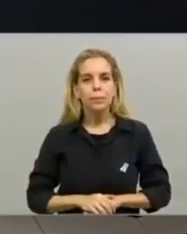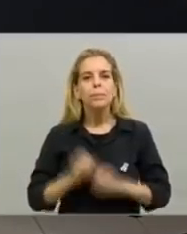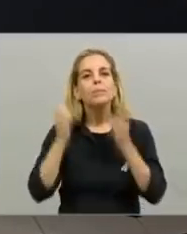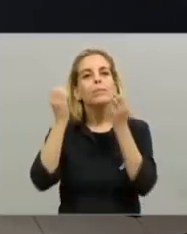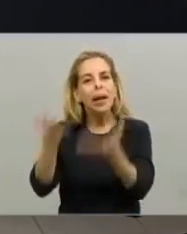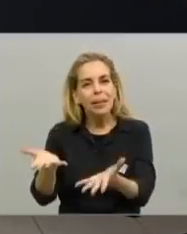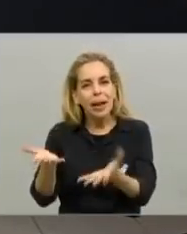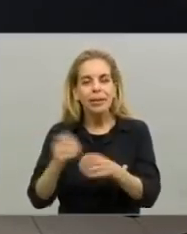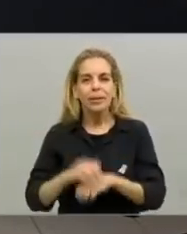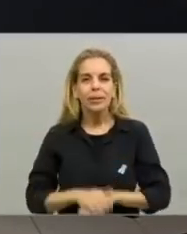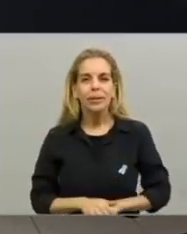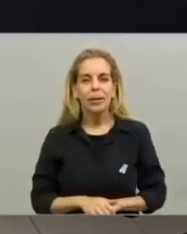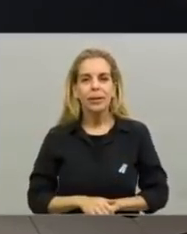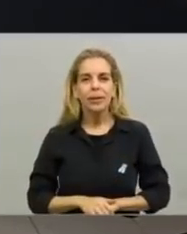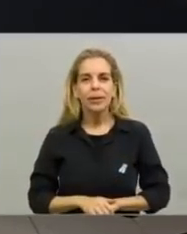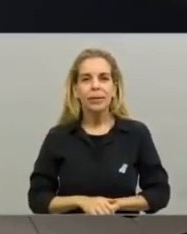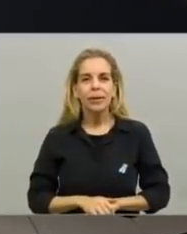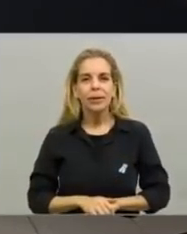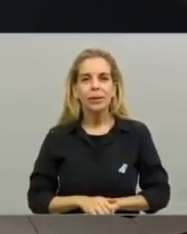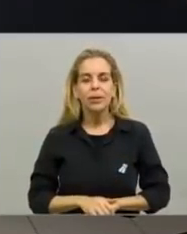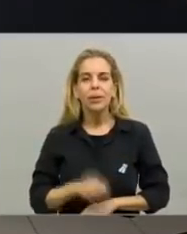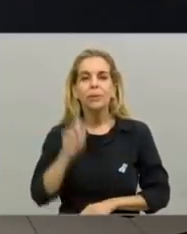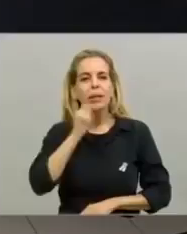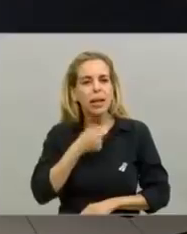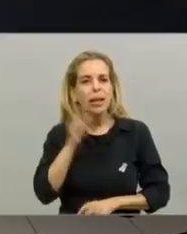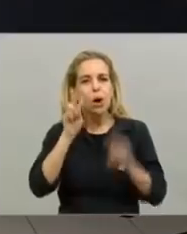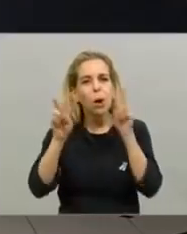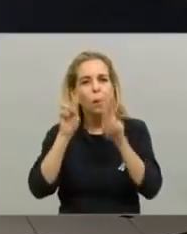¿Cómo estás? Lindo verte.